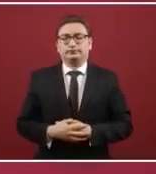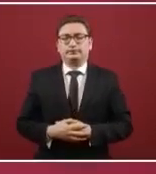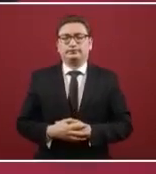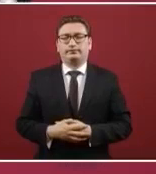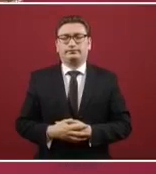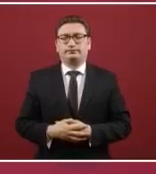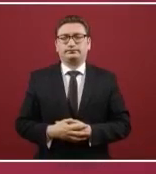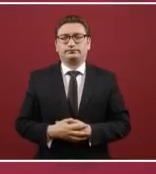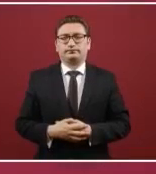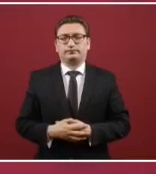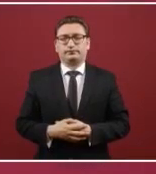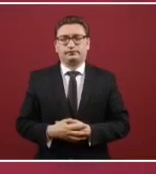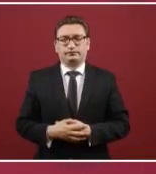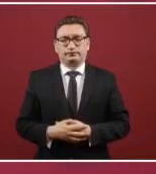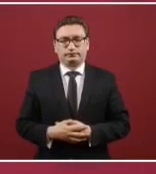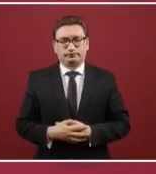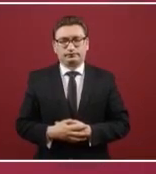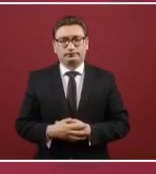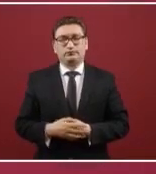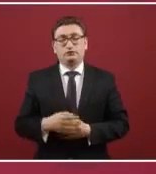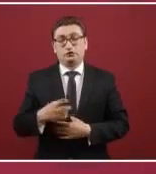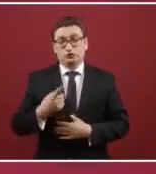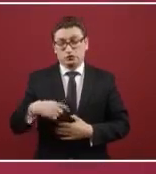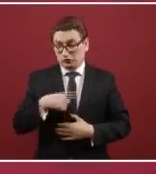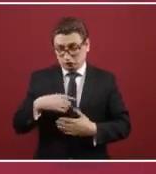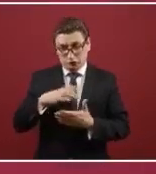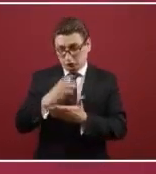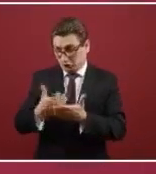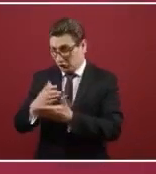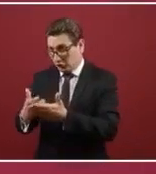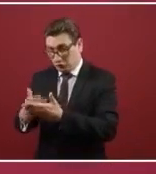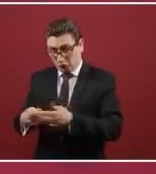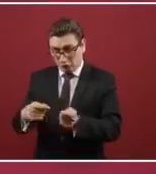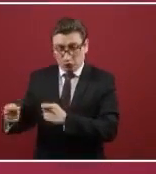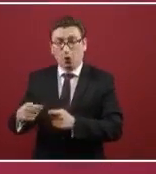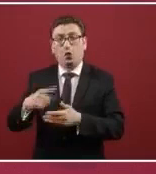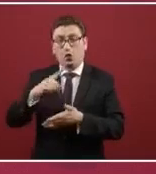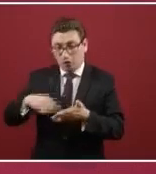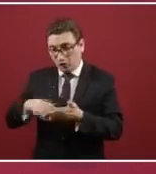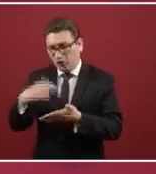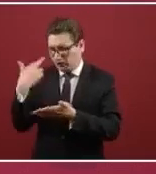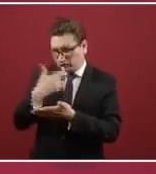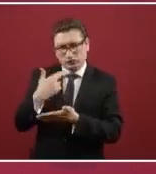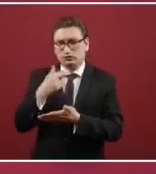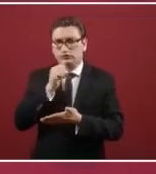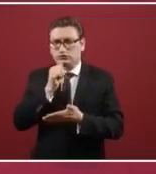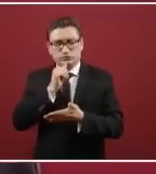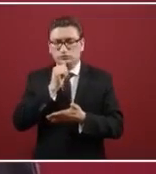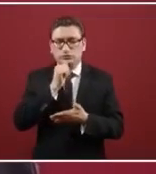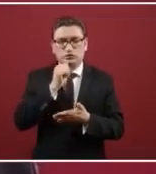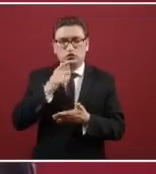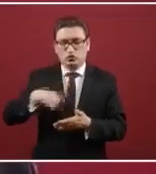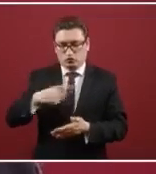Y no estamos revisando ningún contrato, ni estamos cancelando ningún contrato. Estamos cumpliendo